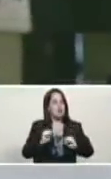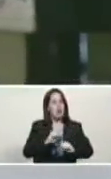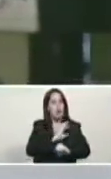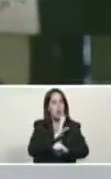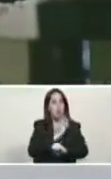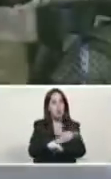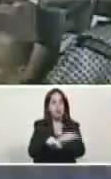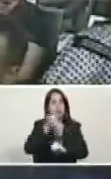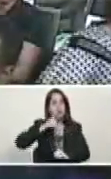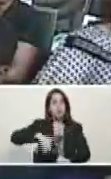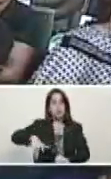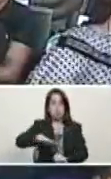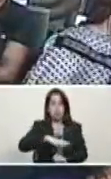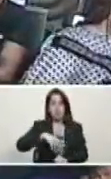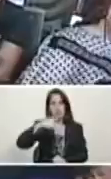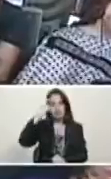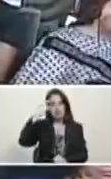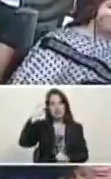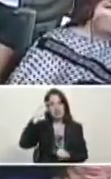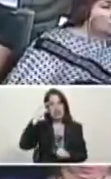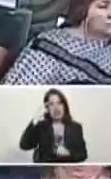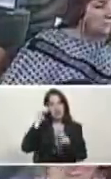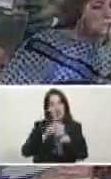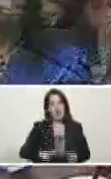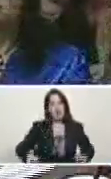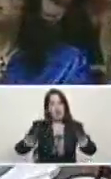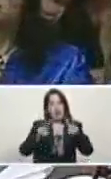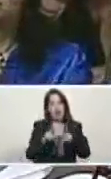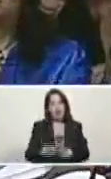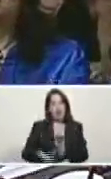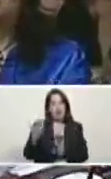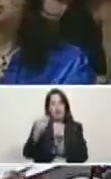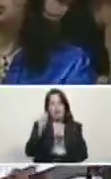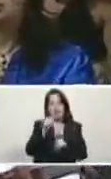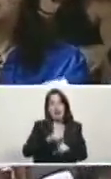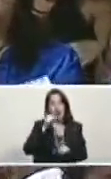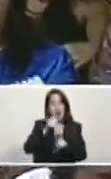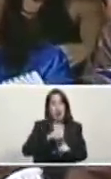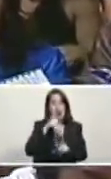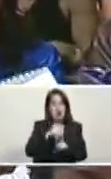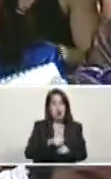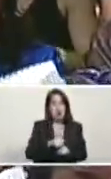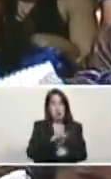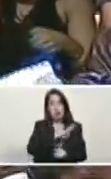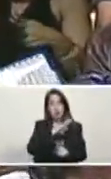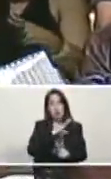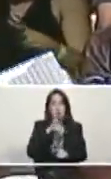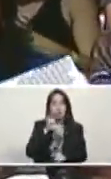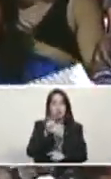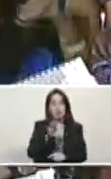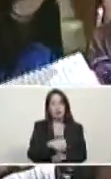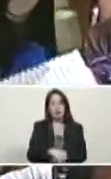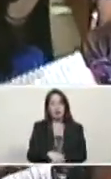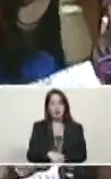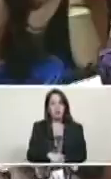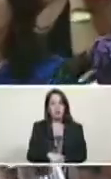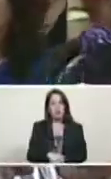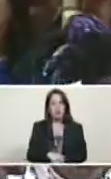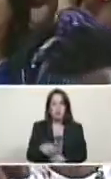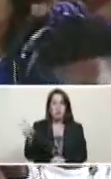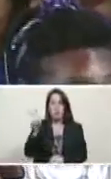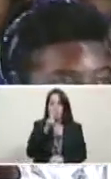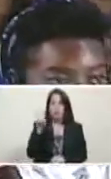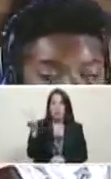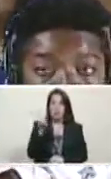pueblo que sabe el valor de su lucha y sabe que su lucha está además de su país una venezuela